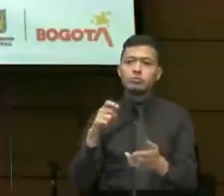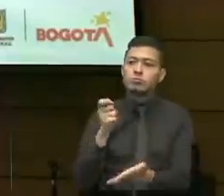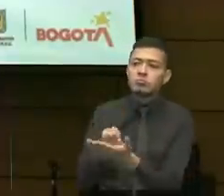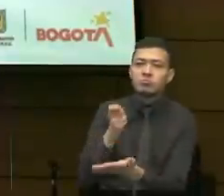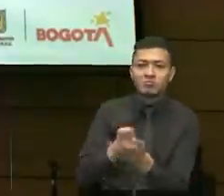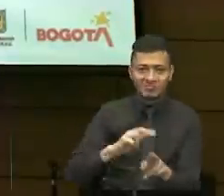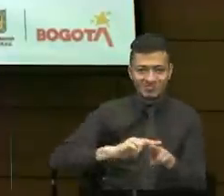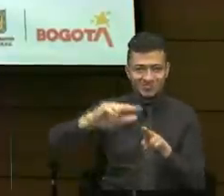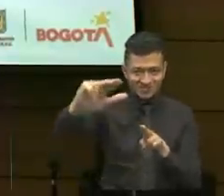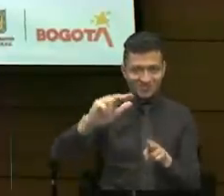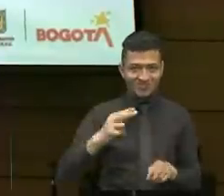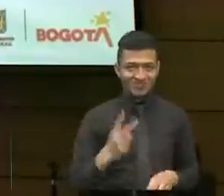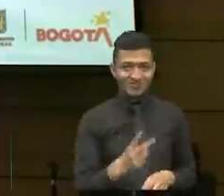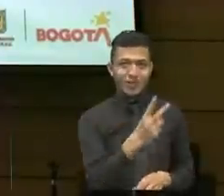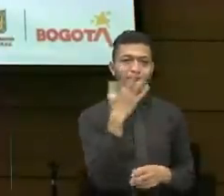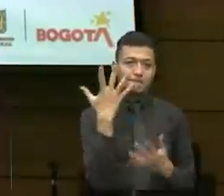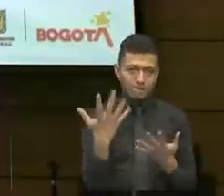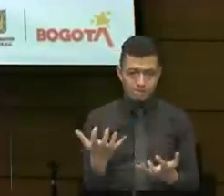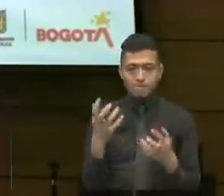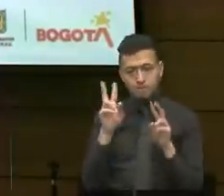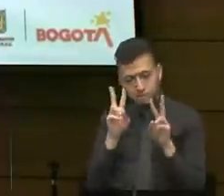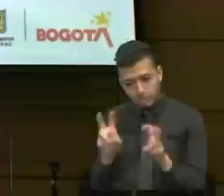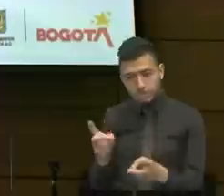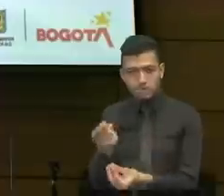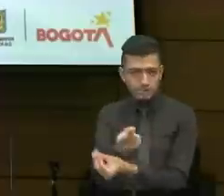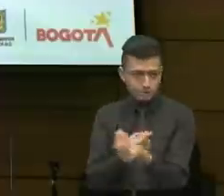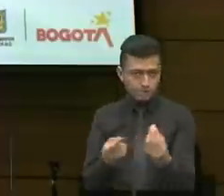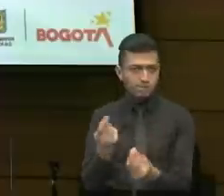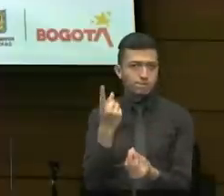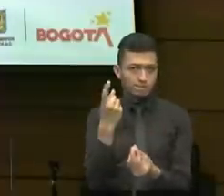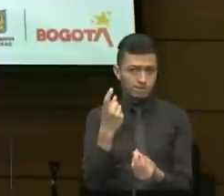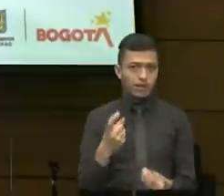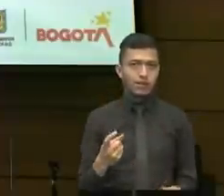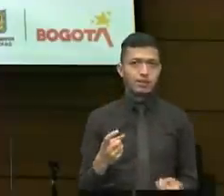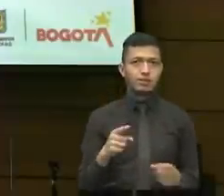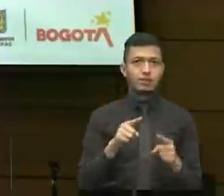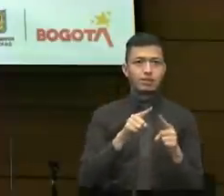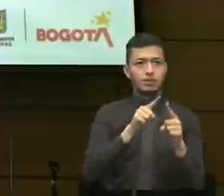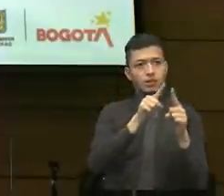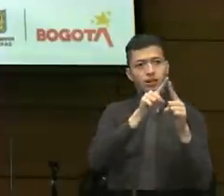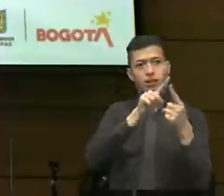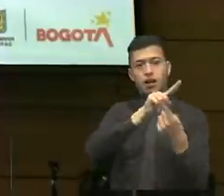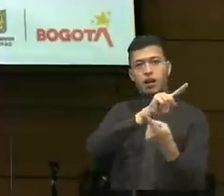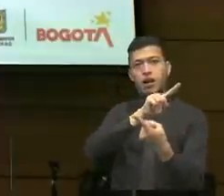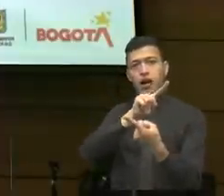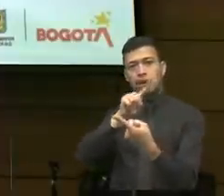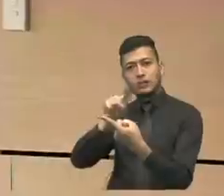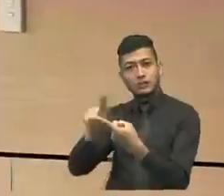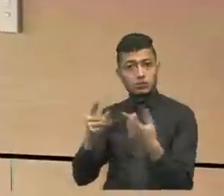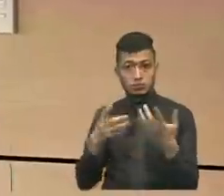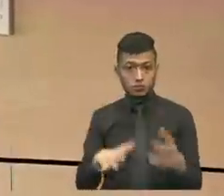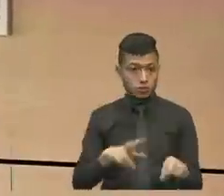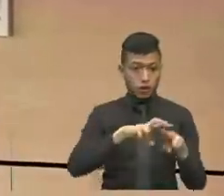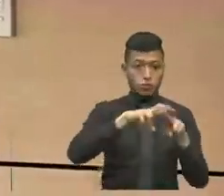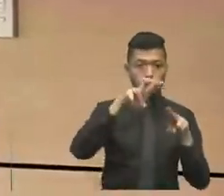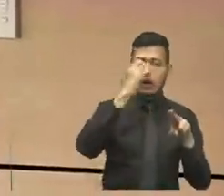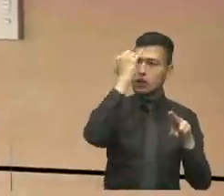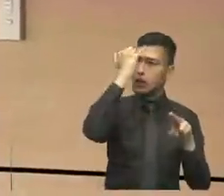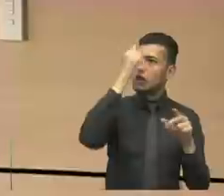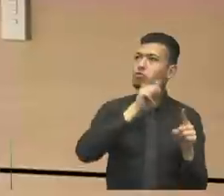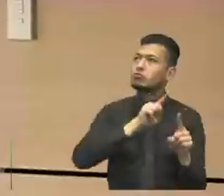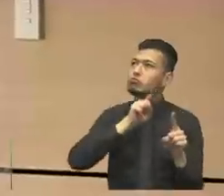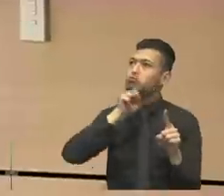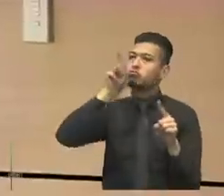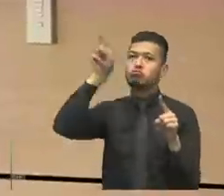Obviamente vamos a hacer los estudios y diseños, pero estamos pensando a la parte de abajo donde podría ir, si no quiere ir a Monserrate, puede ir a Guadalupe,